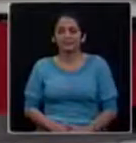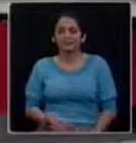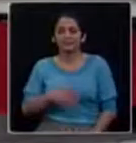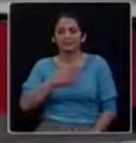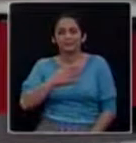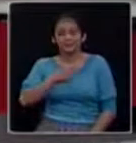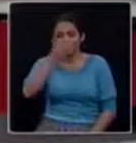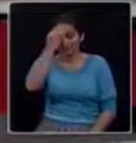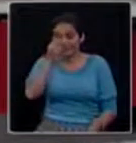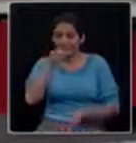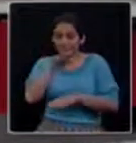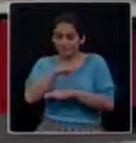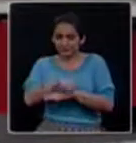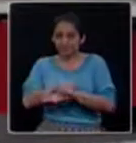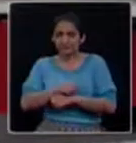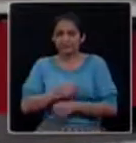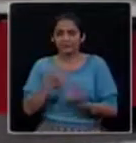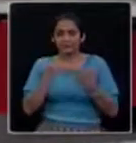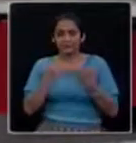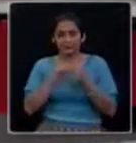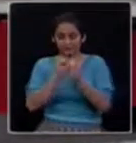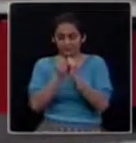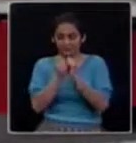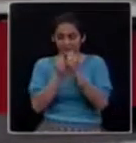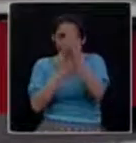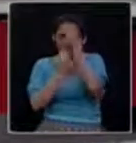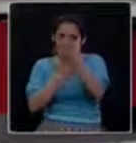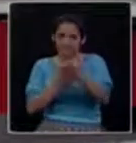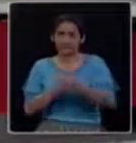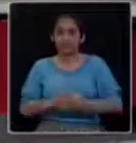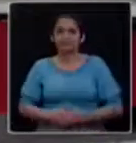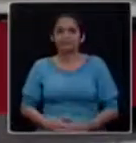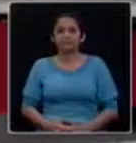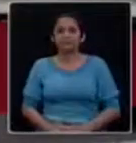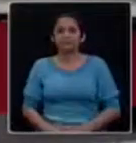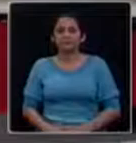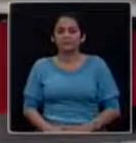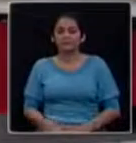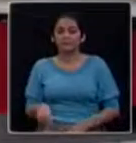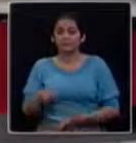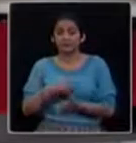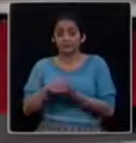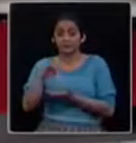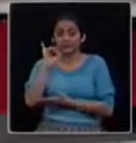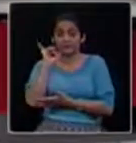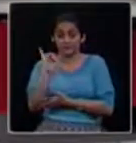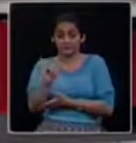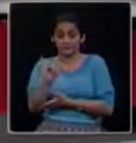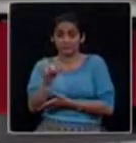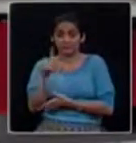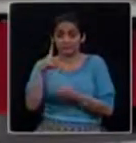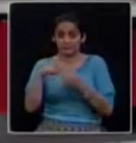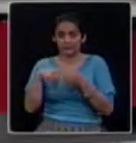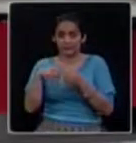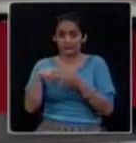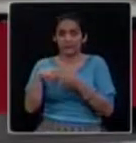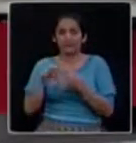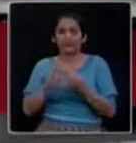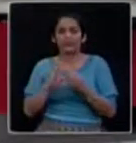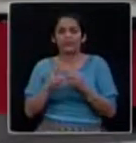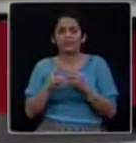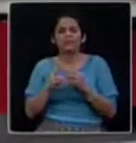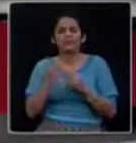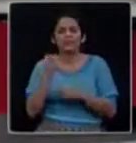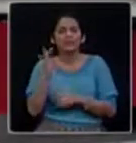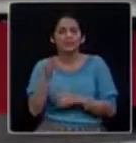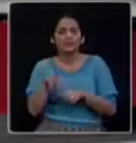Buenas tardes, saludos cordiales. Estamos con información en Más Deportes, pensando en su choque de este fin de semana, el día sábado, en Quito, por la fecha número 19.